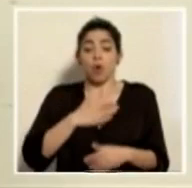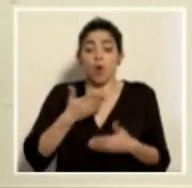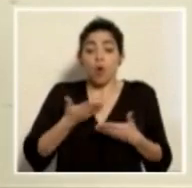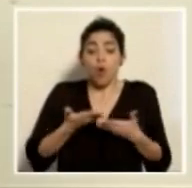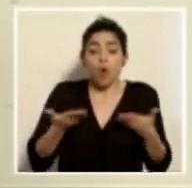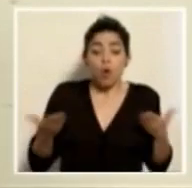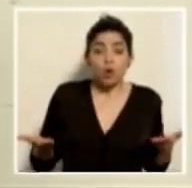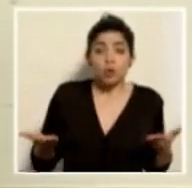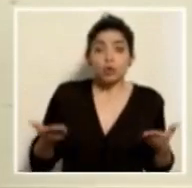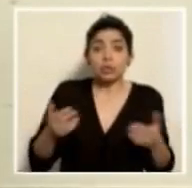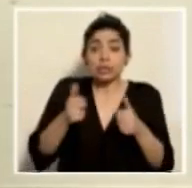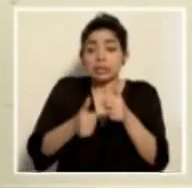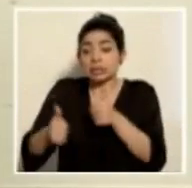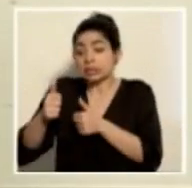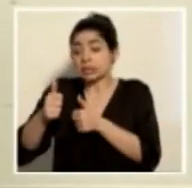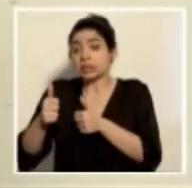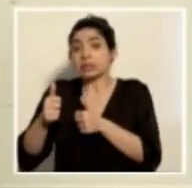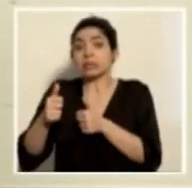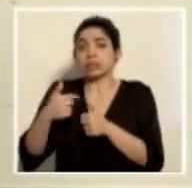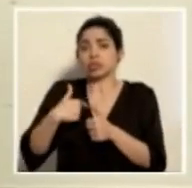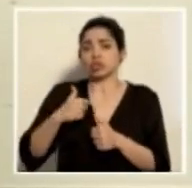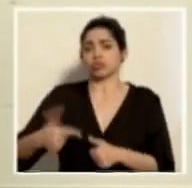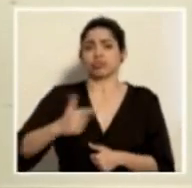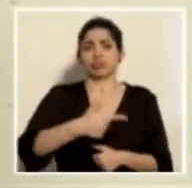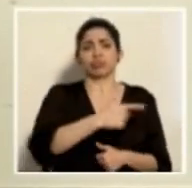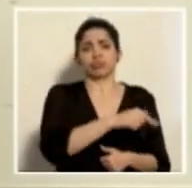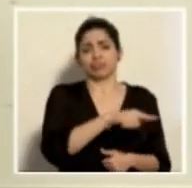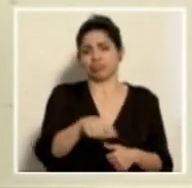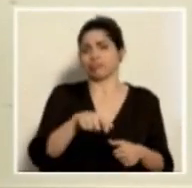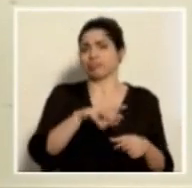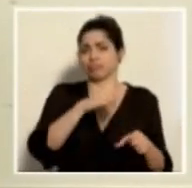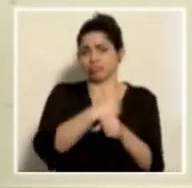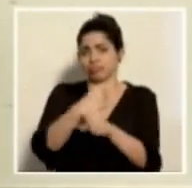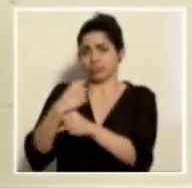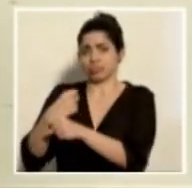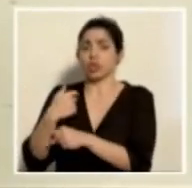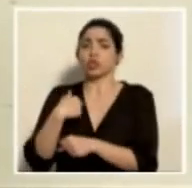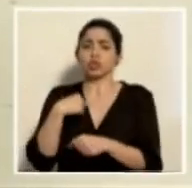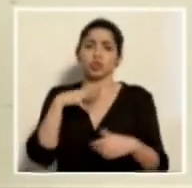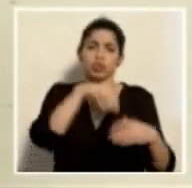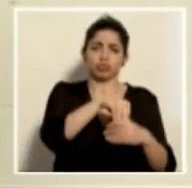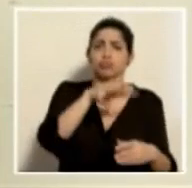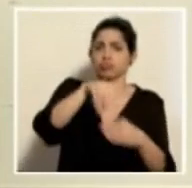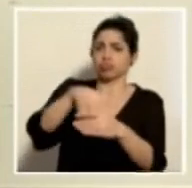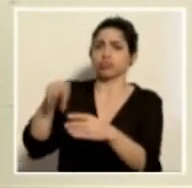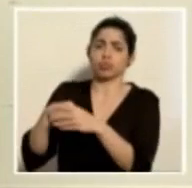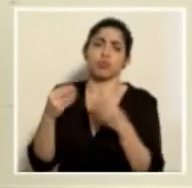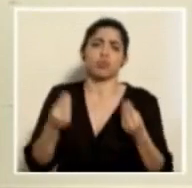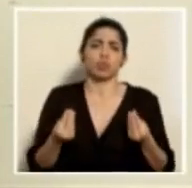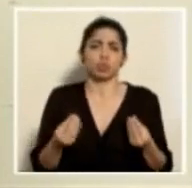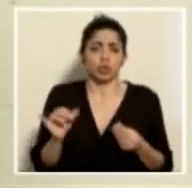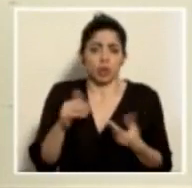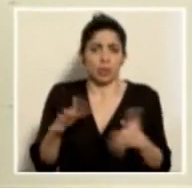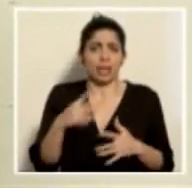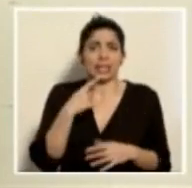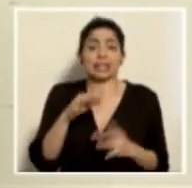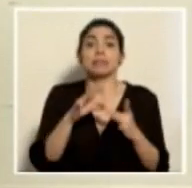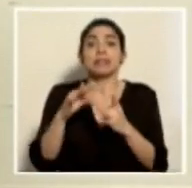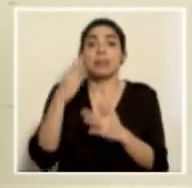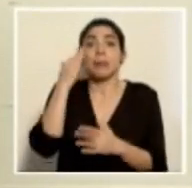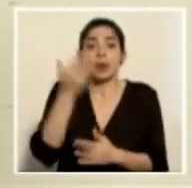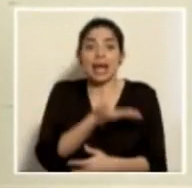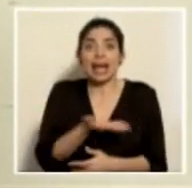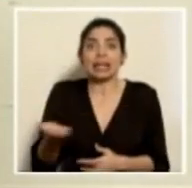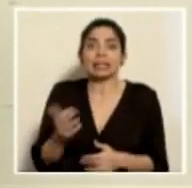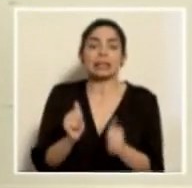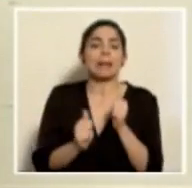que son de jerarquías inmediatas delego mucho y me meto mucho en las cosas que tienen que ver con, como las que he mencionado, sobre todo porque estas son las